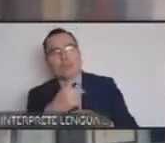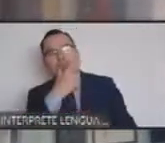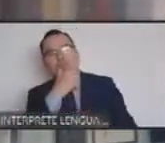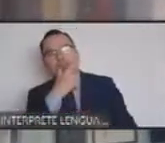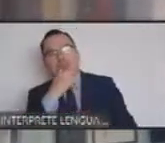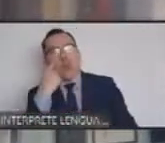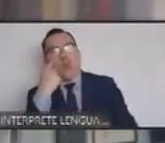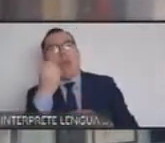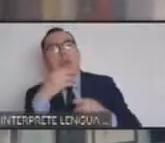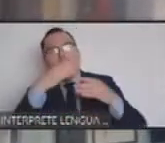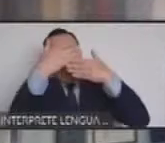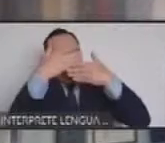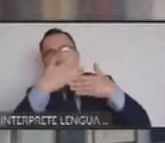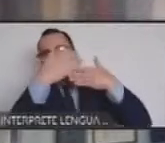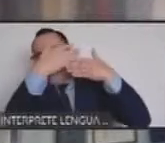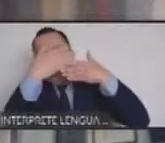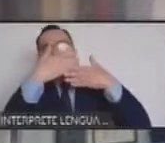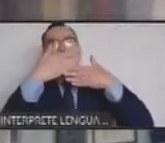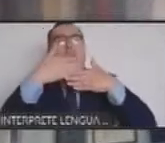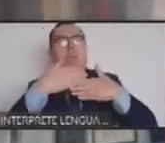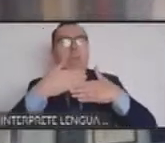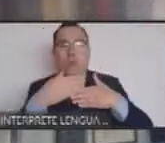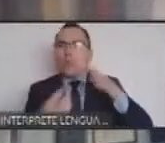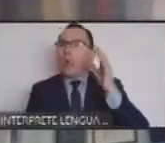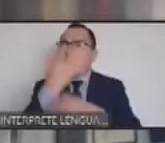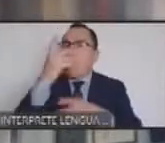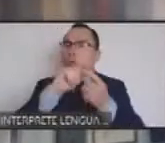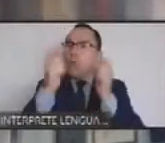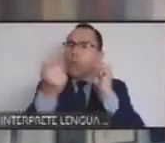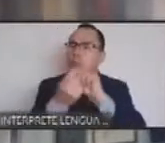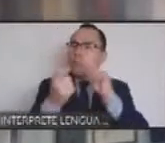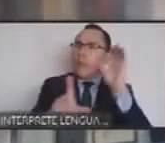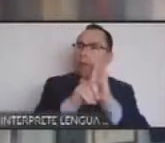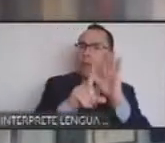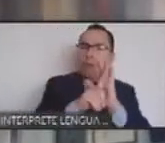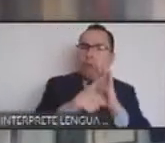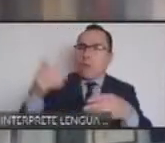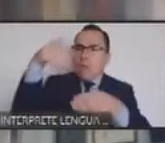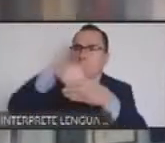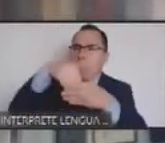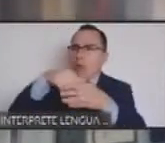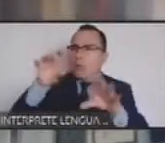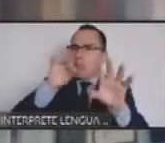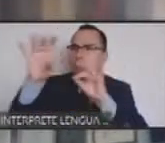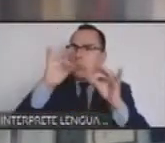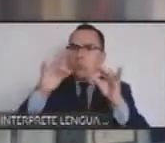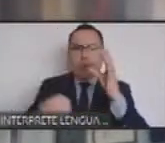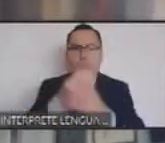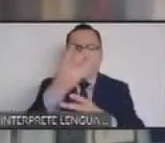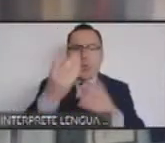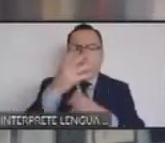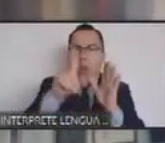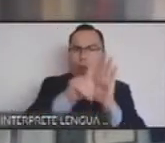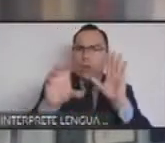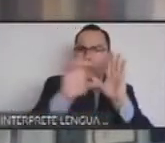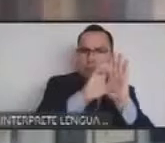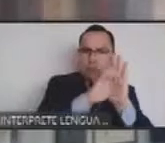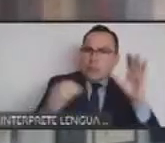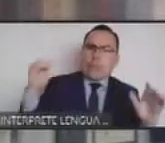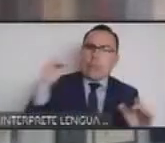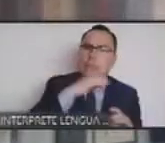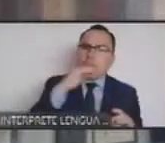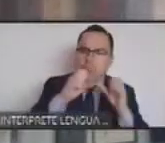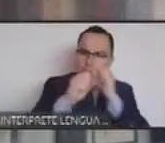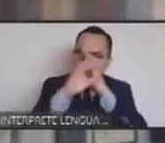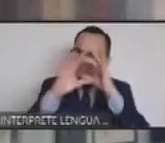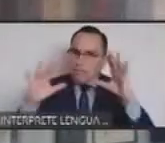forma drástica cuando aparezcan nuevos escándalos de financiamiento electoral, y eso se puedan procesar, ojalá con la nueva legislación, en forma rápida, clara,